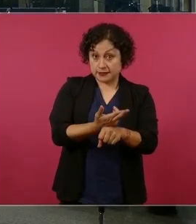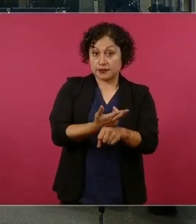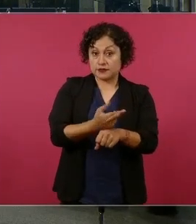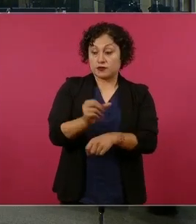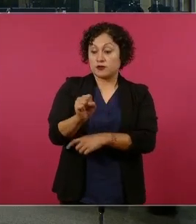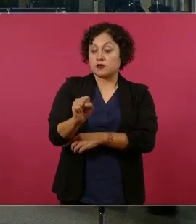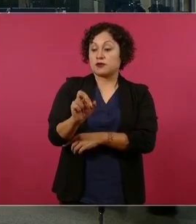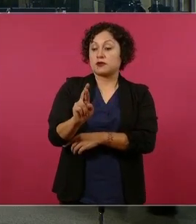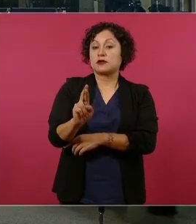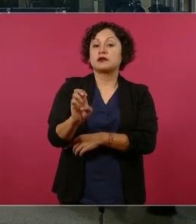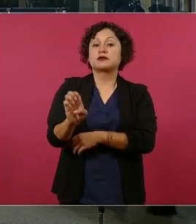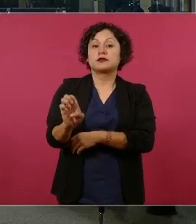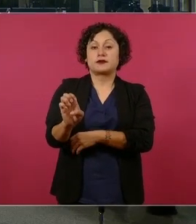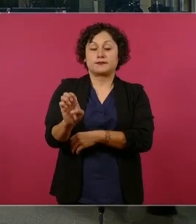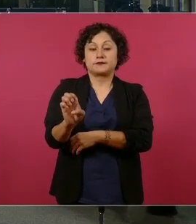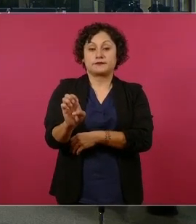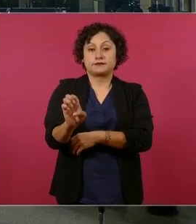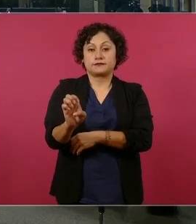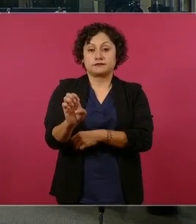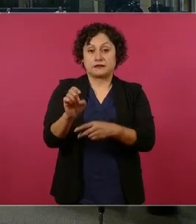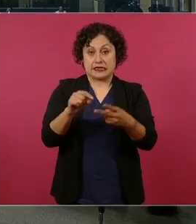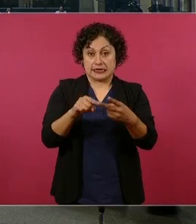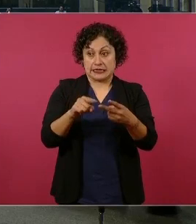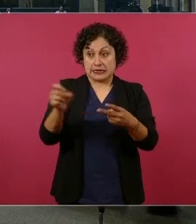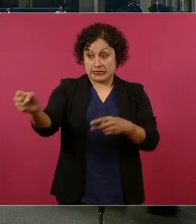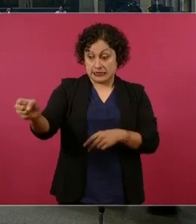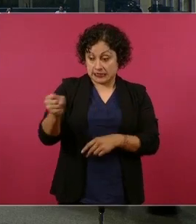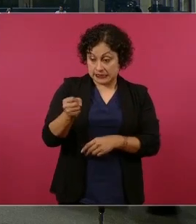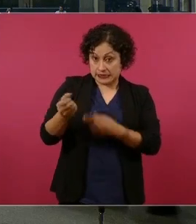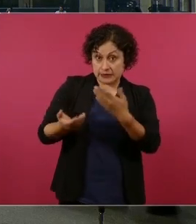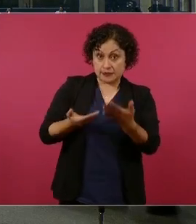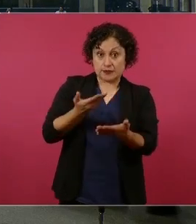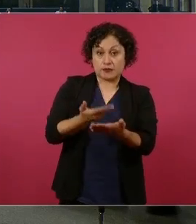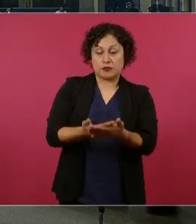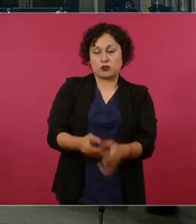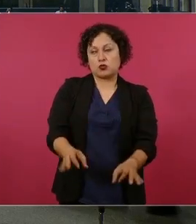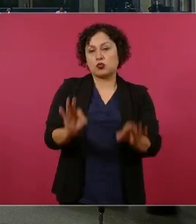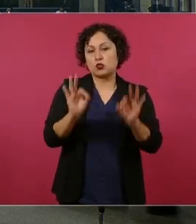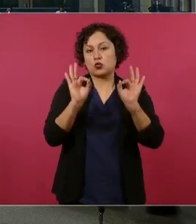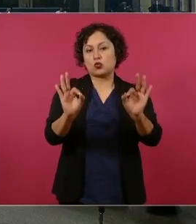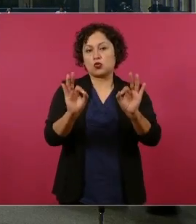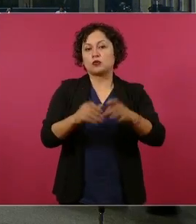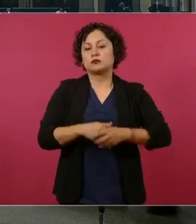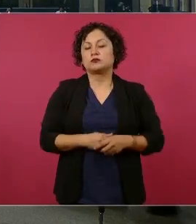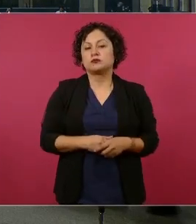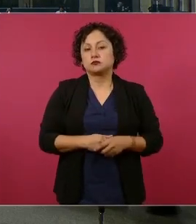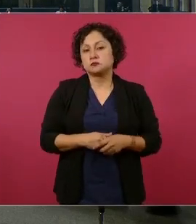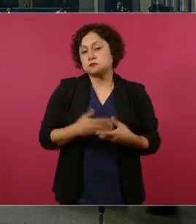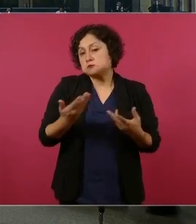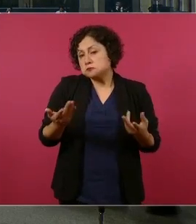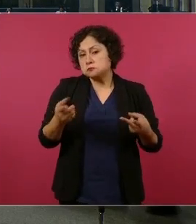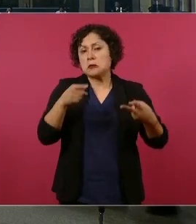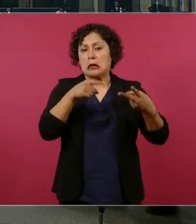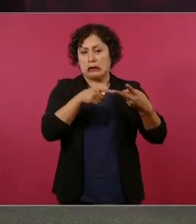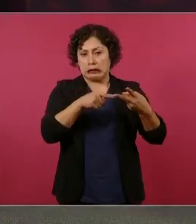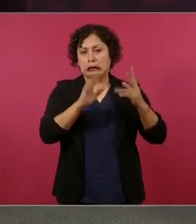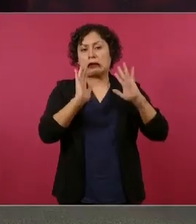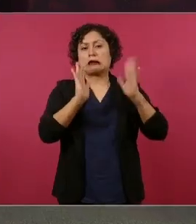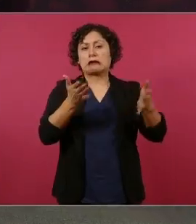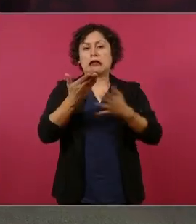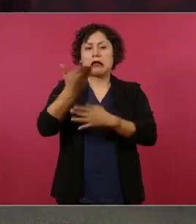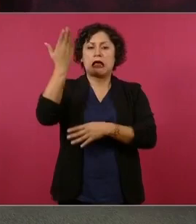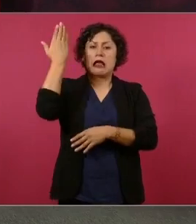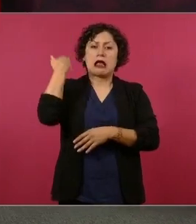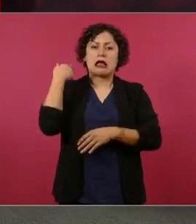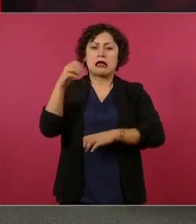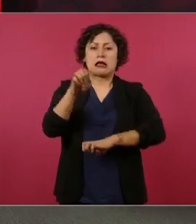Relaciones Exteriores propuesto, muy bueno, ya fue embajador, entre